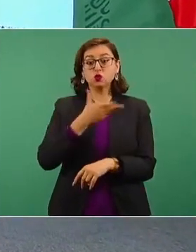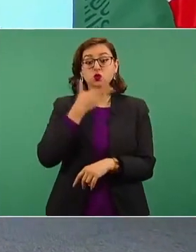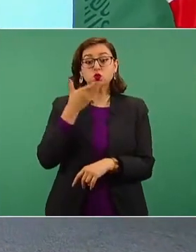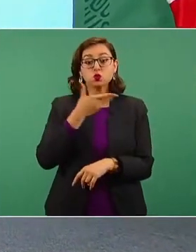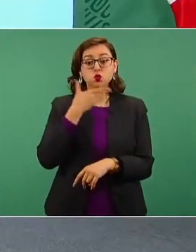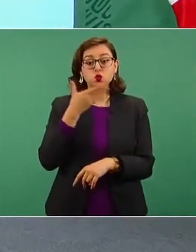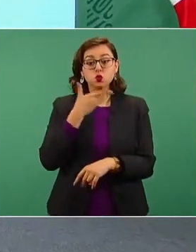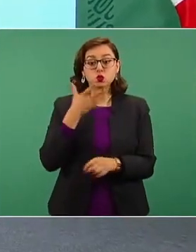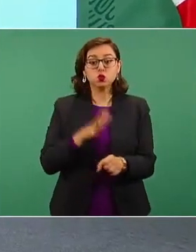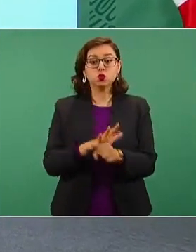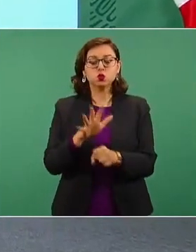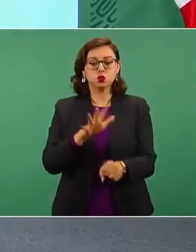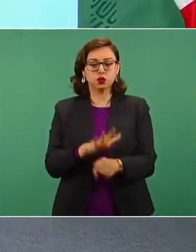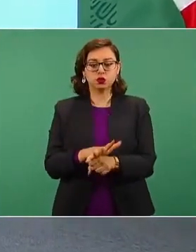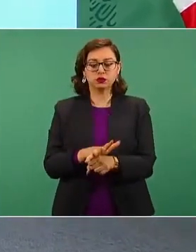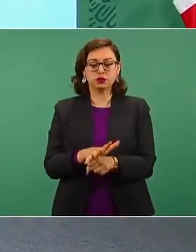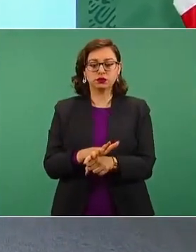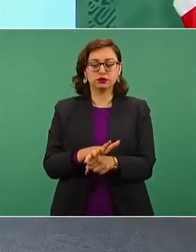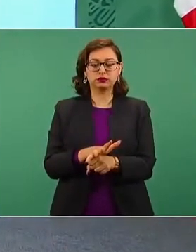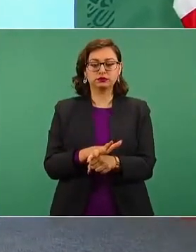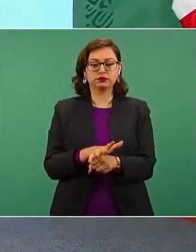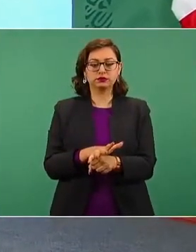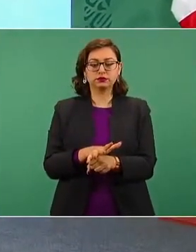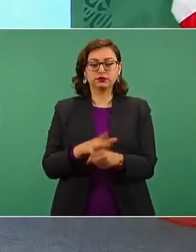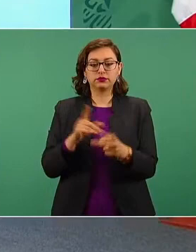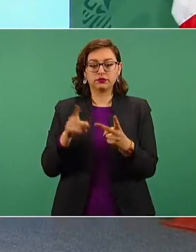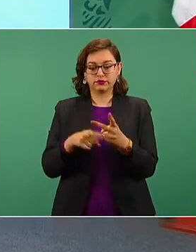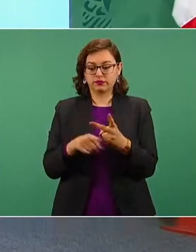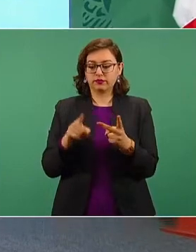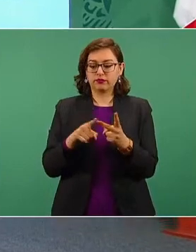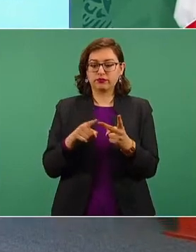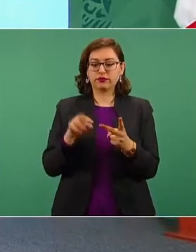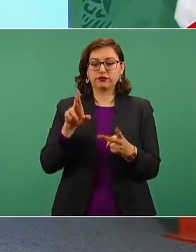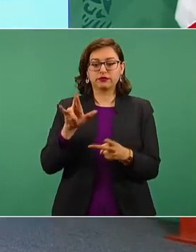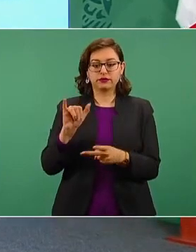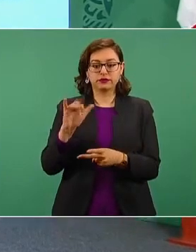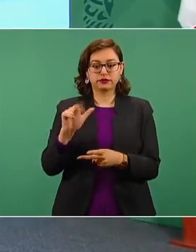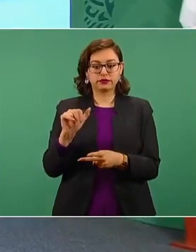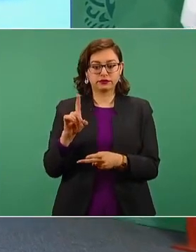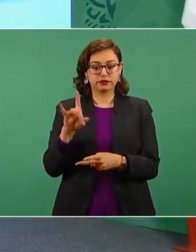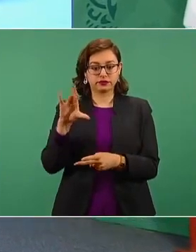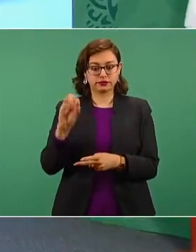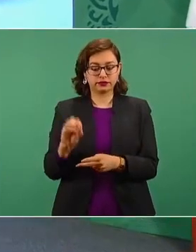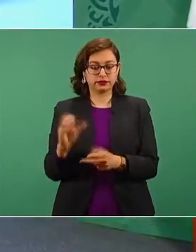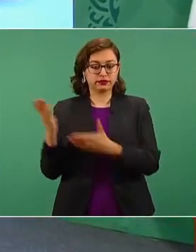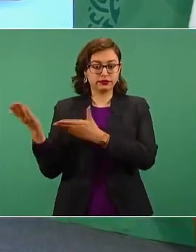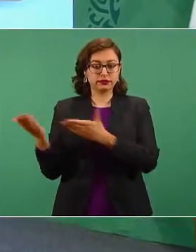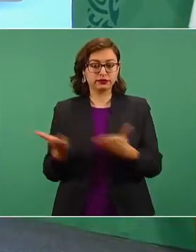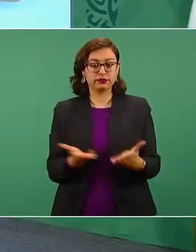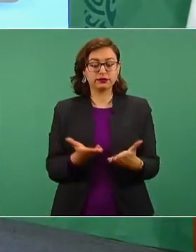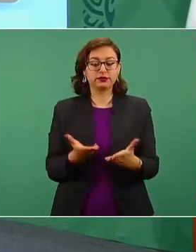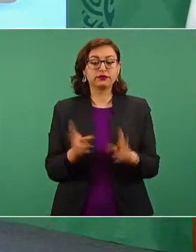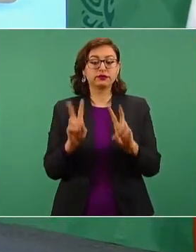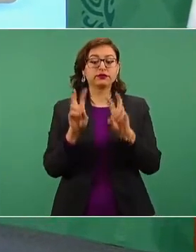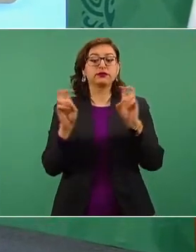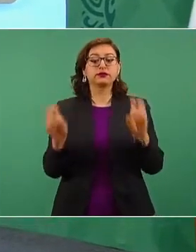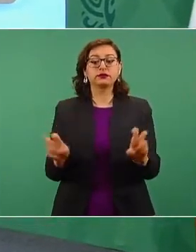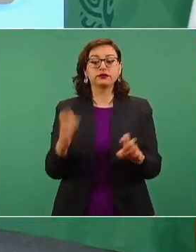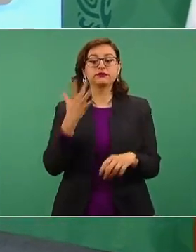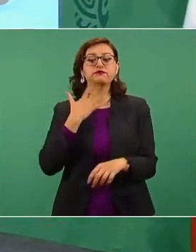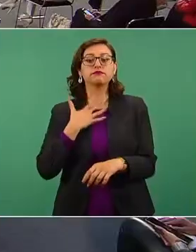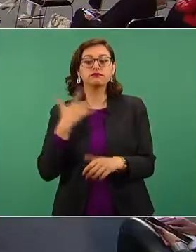con la participación de Ricardo Sheffield para ver cómo están los precios de